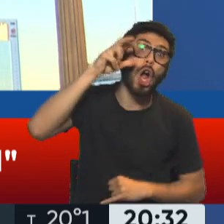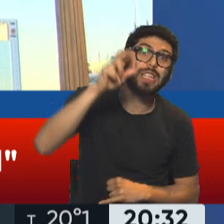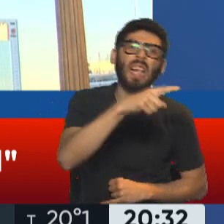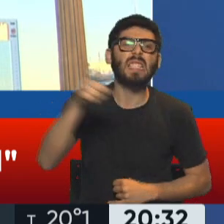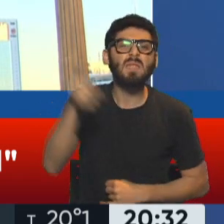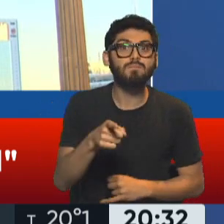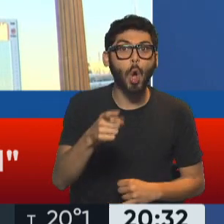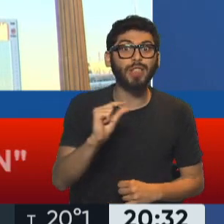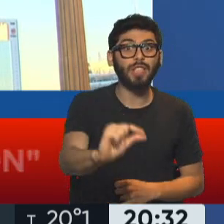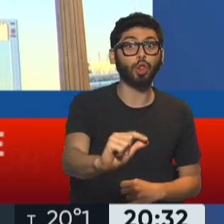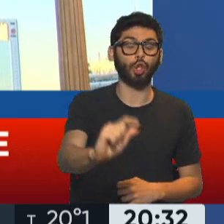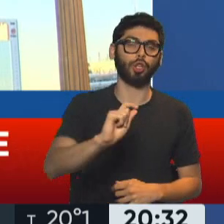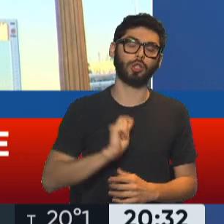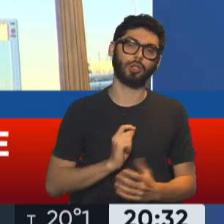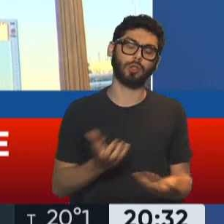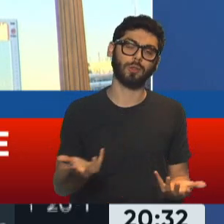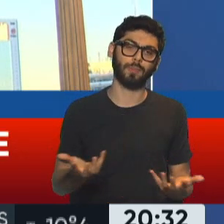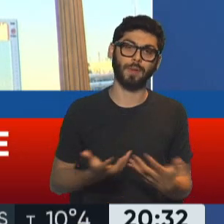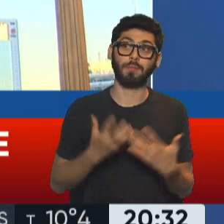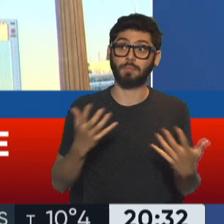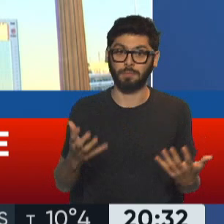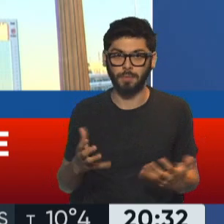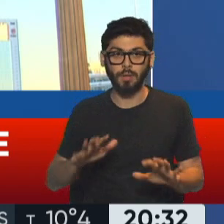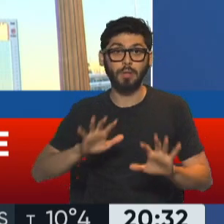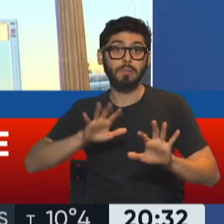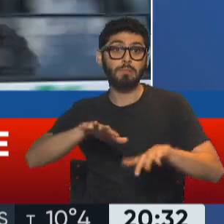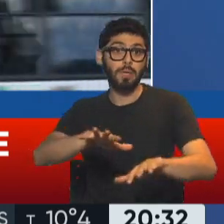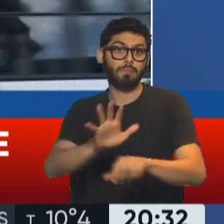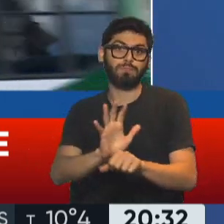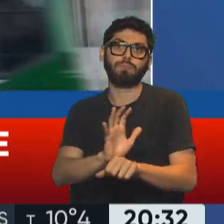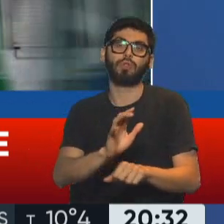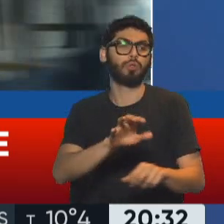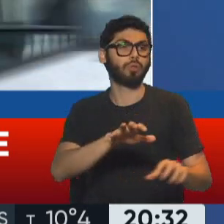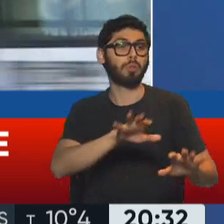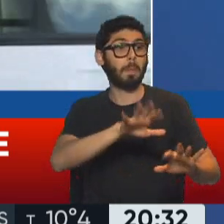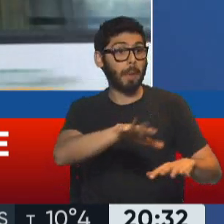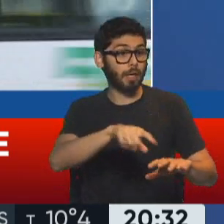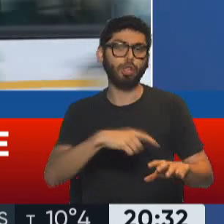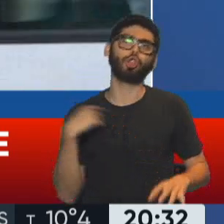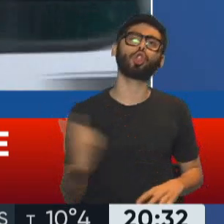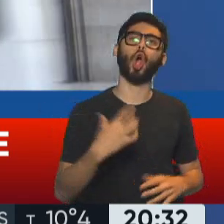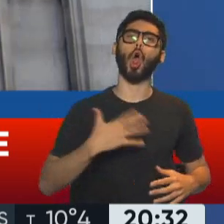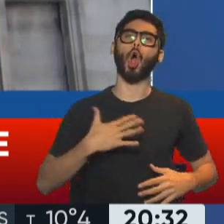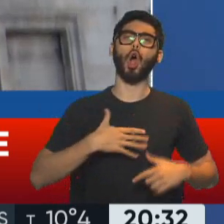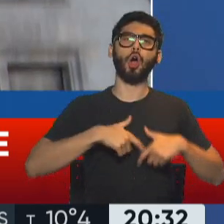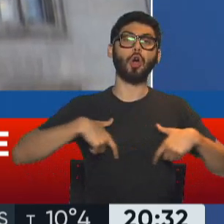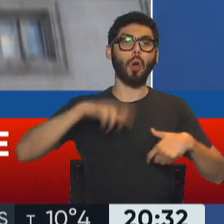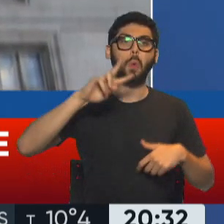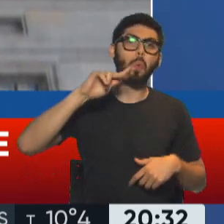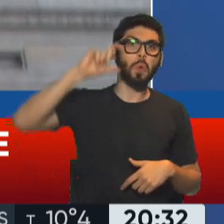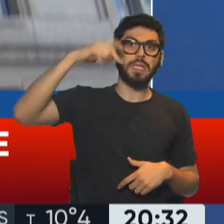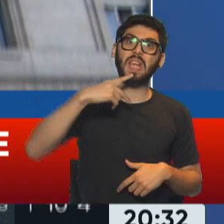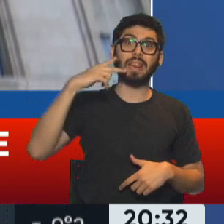100%. Entonces, cuando se hicieron las marchas de Todos Somos Vicentín, bueno, todos somos estafadores del Estado,